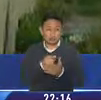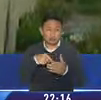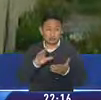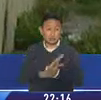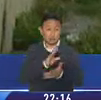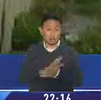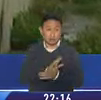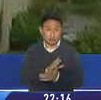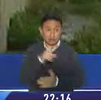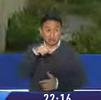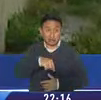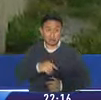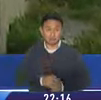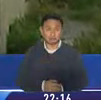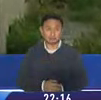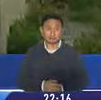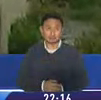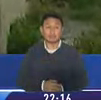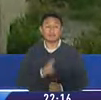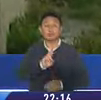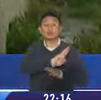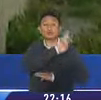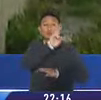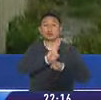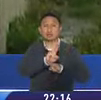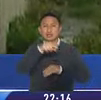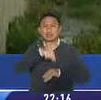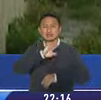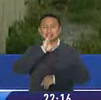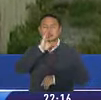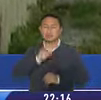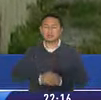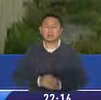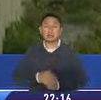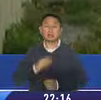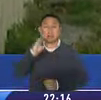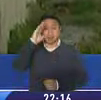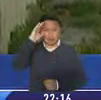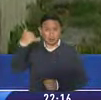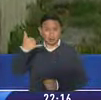aquí la rectora de aquí siempre anda